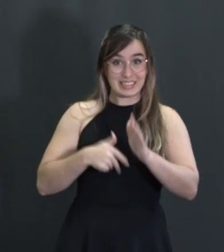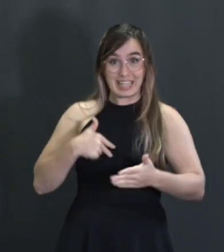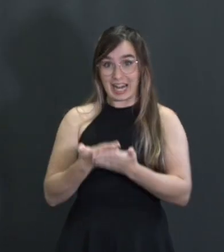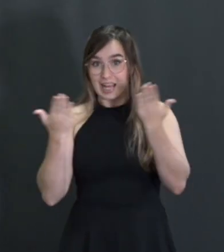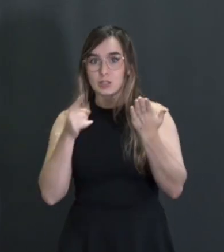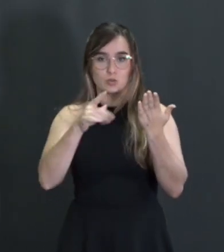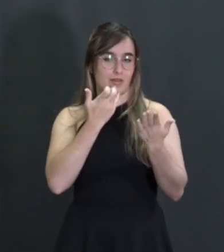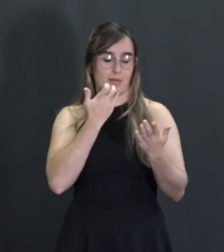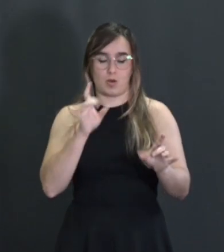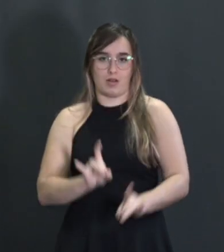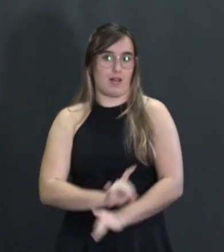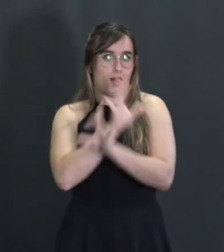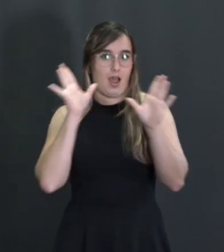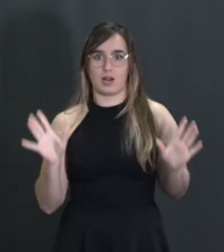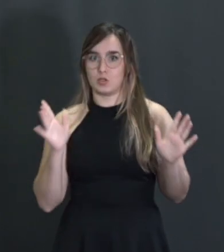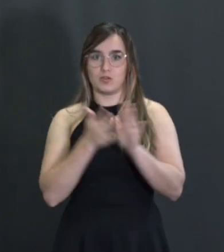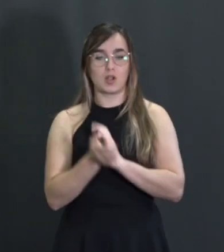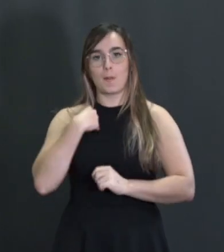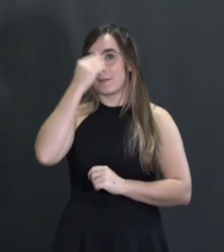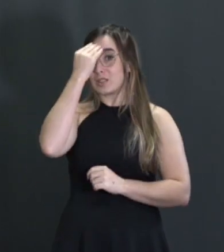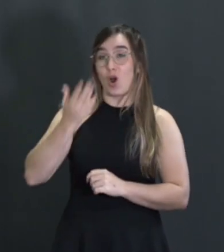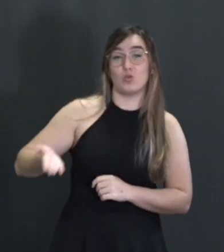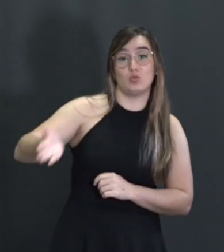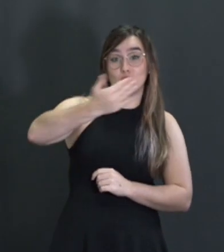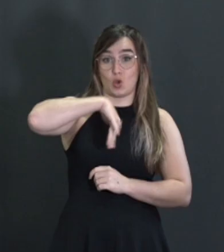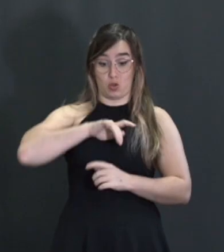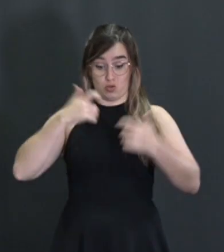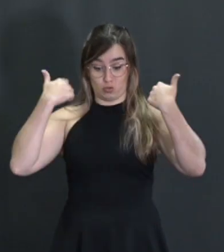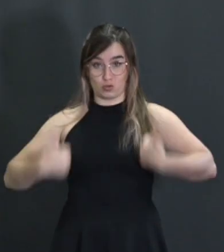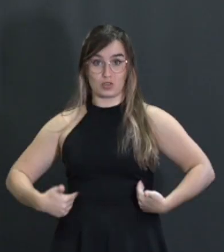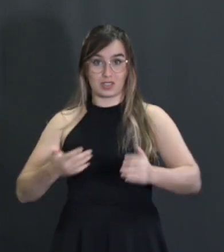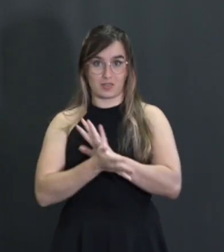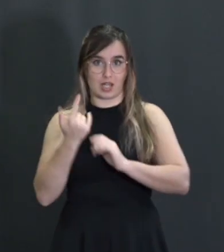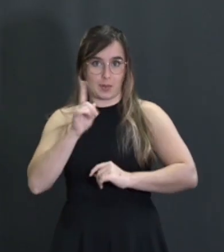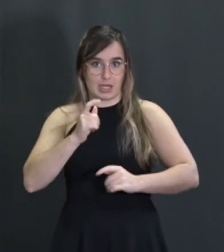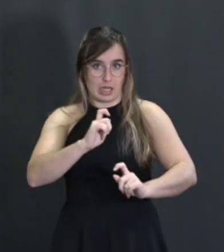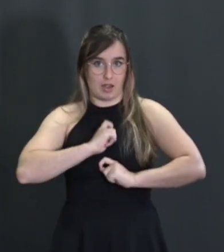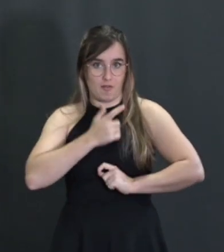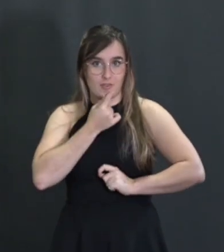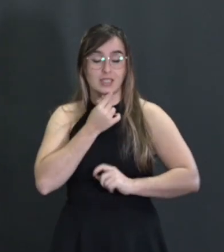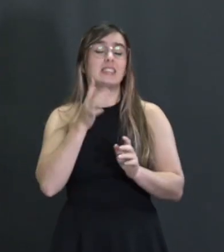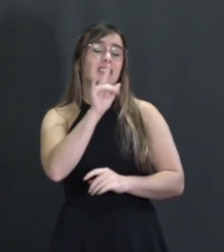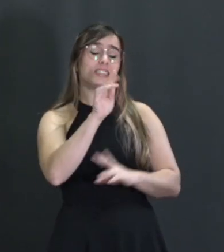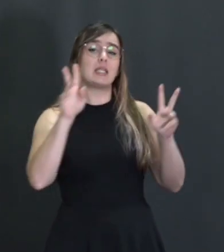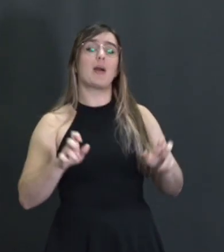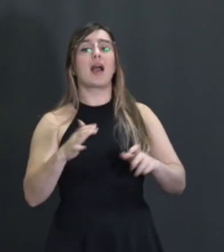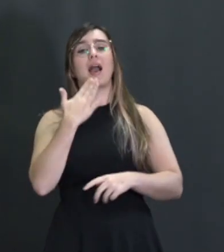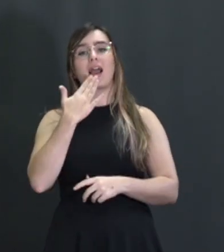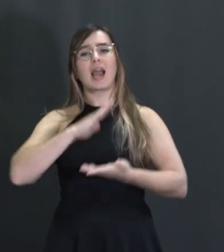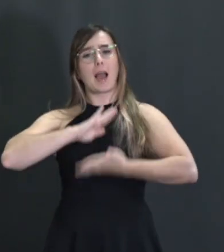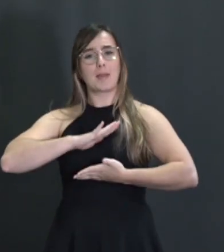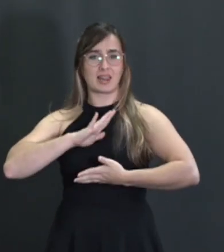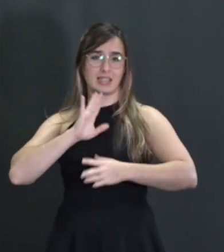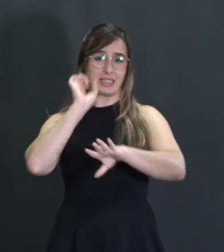ejemplo claro. Sí. Creo que nos beneficiaría a todos como ciudadanos. Que el capacitismo y el edadismo están ahí.